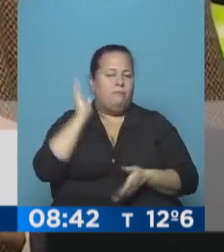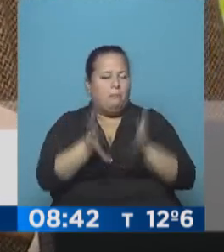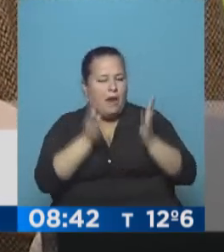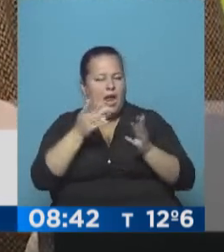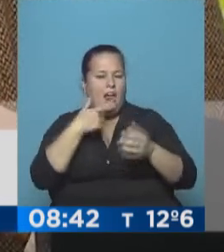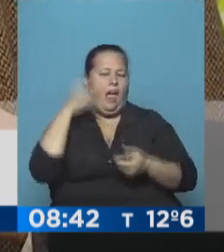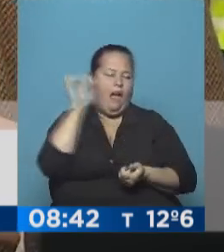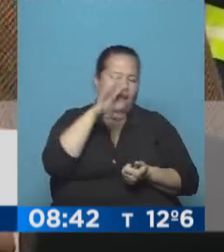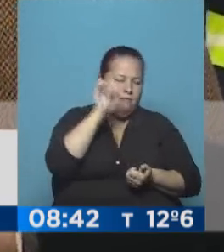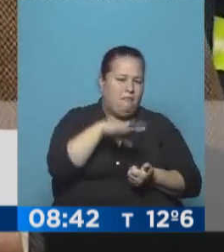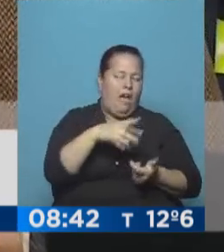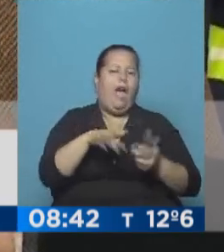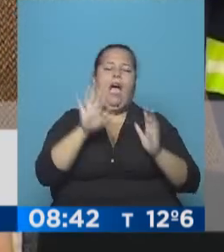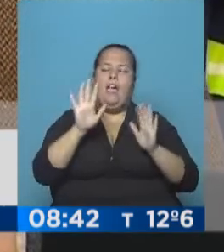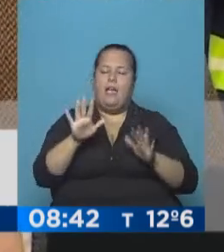agresiones verbales,